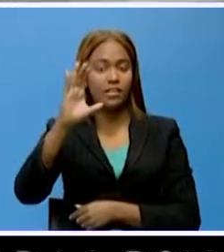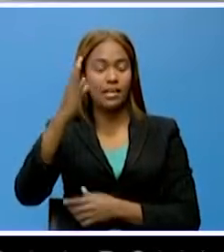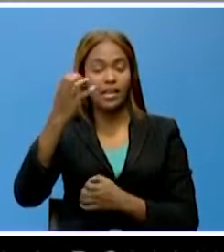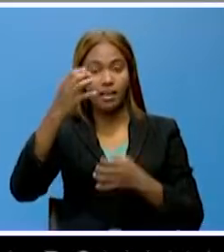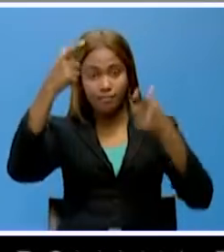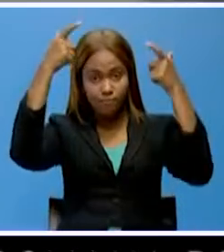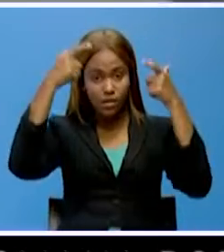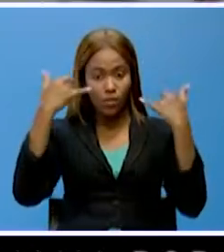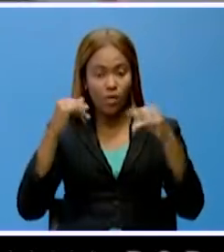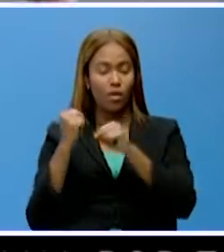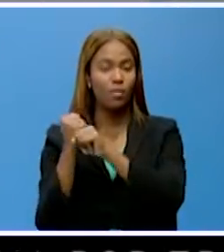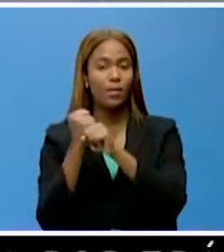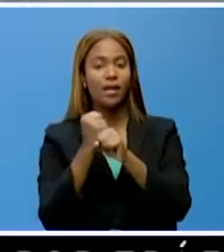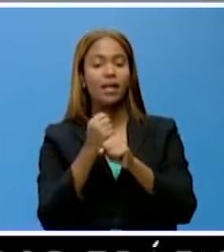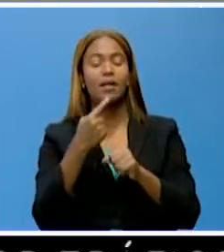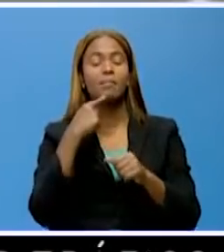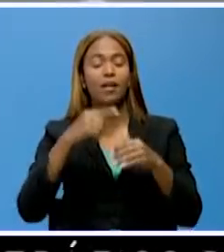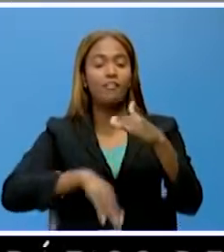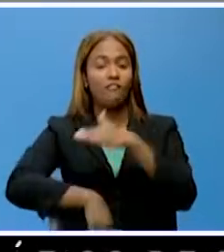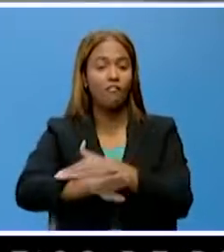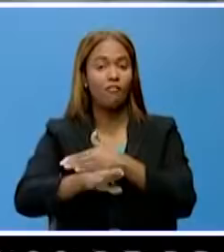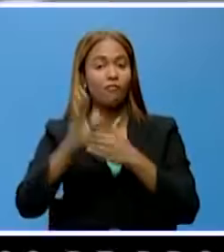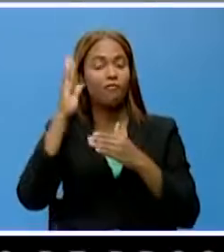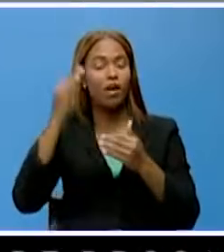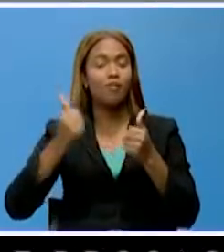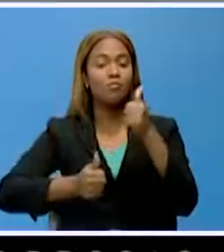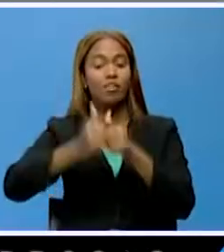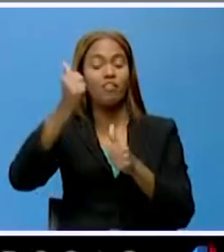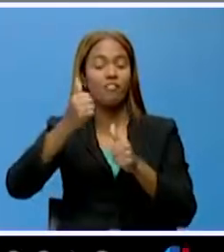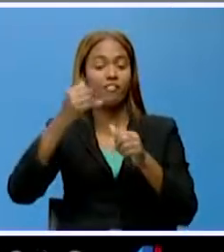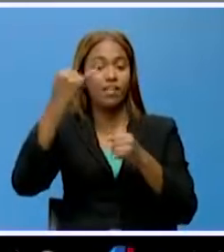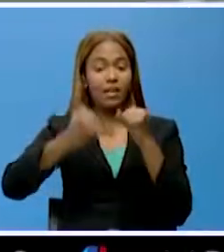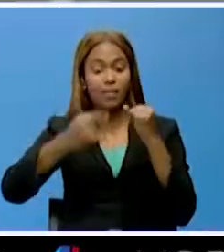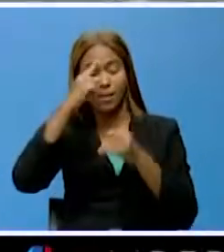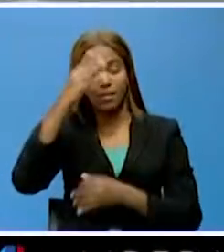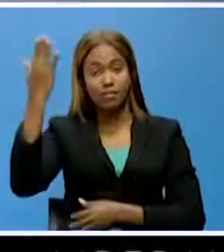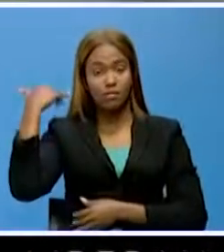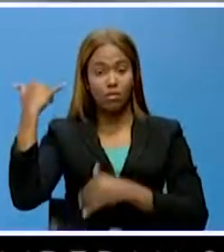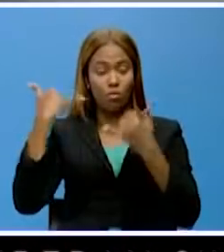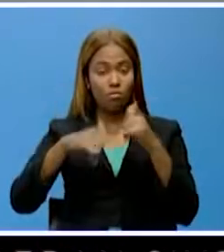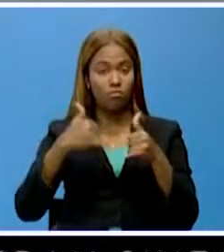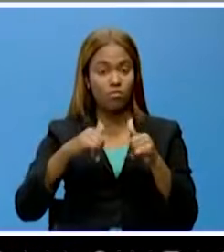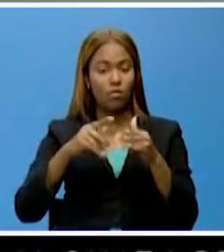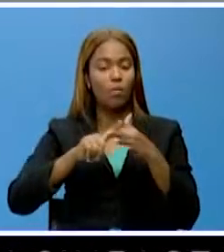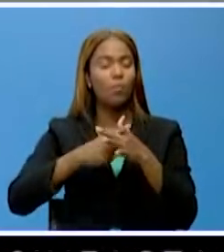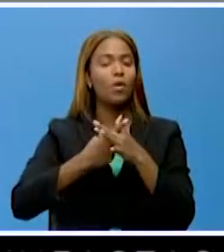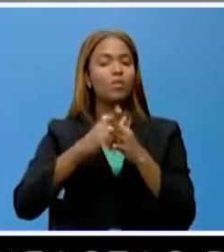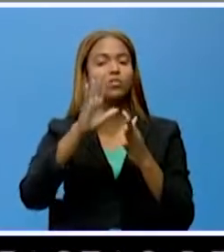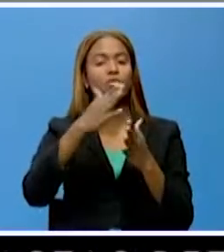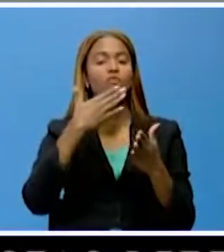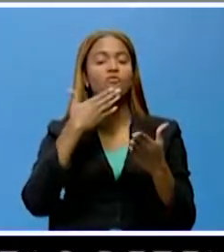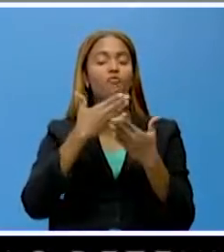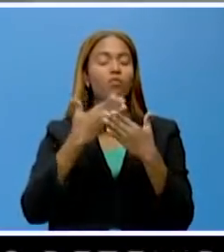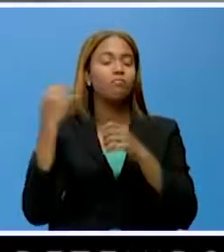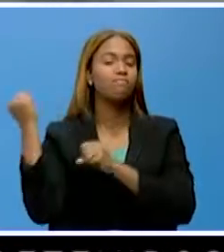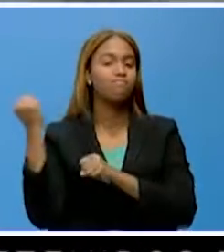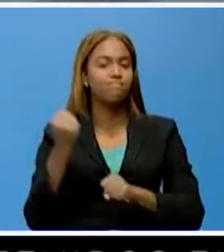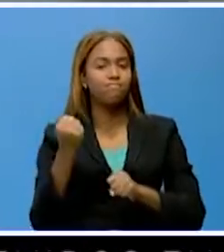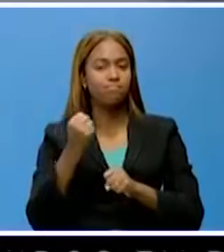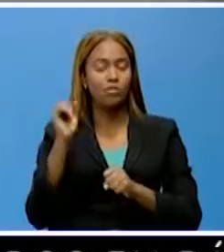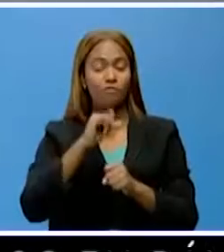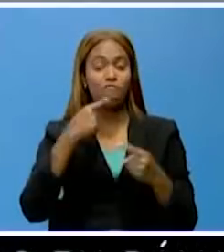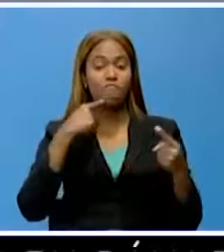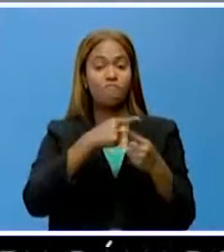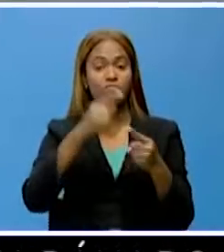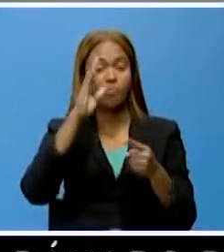de la Liga Dominicana de Fútbol para borrar la gran final de la pasada temporada, comenzó su fortalecimiento y